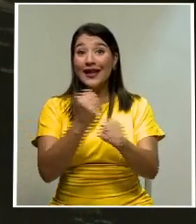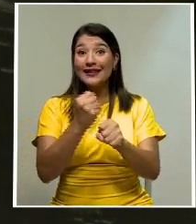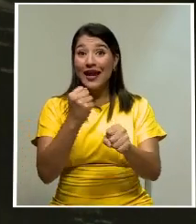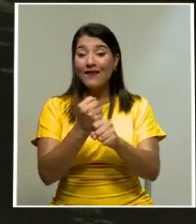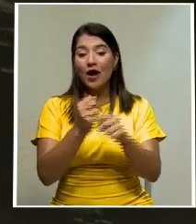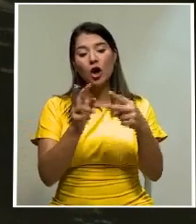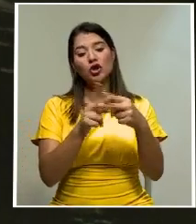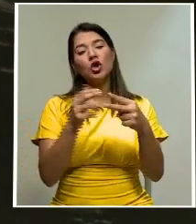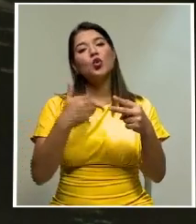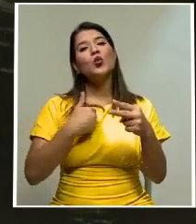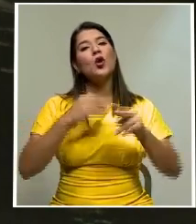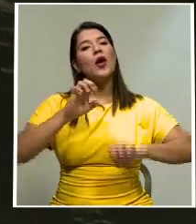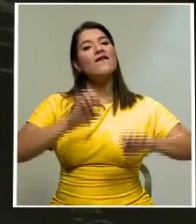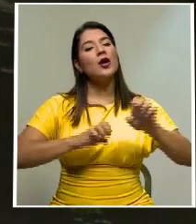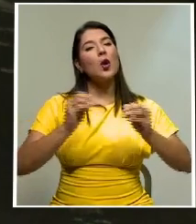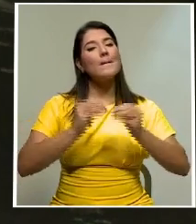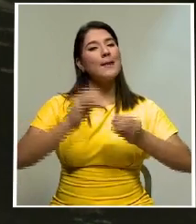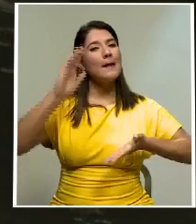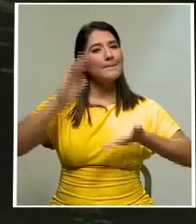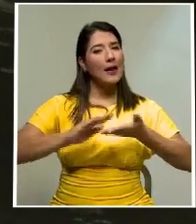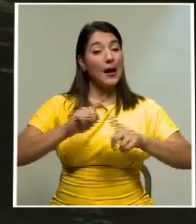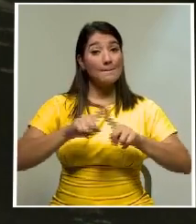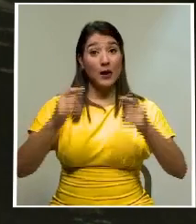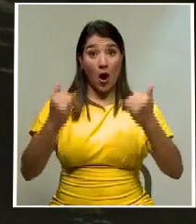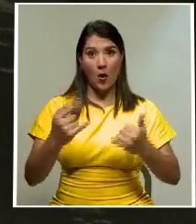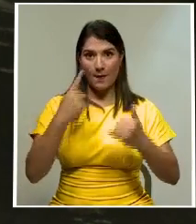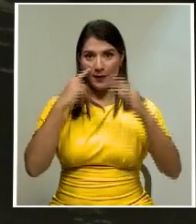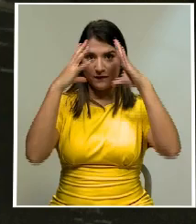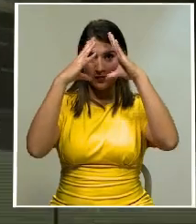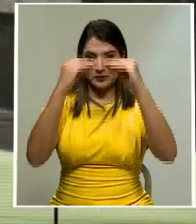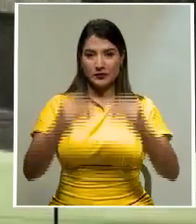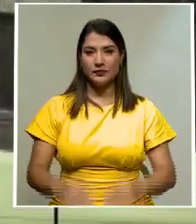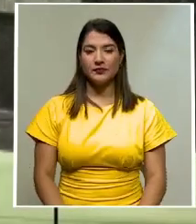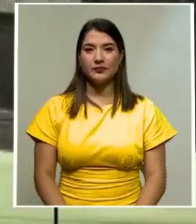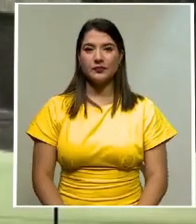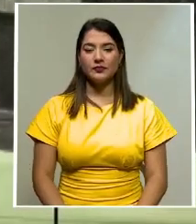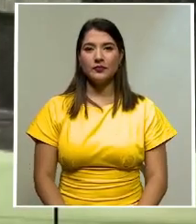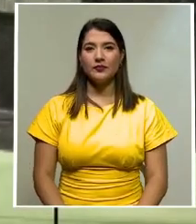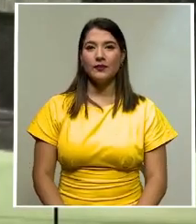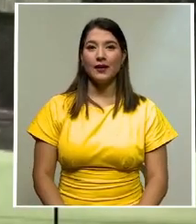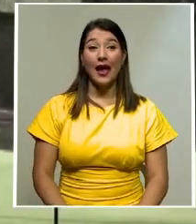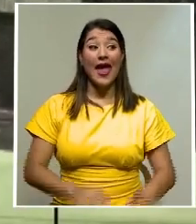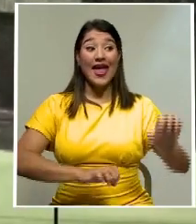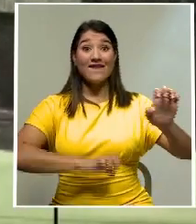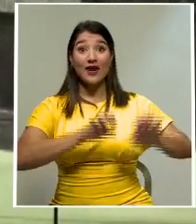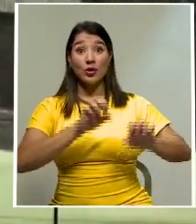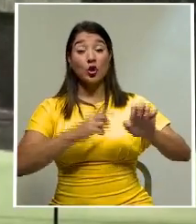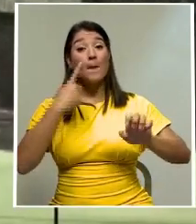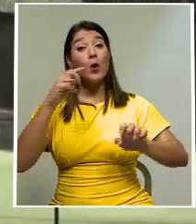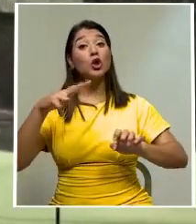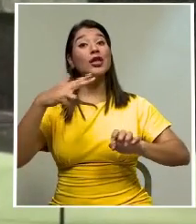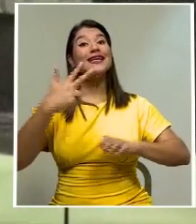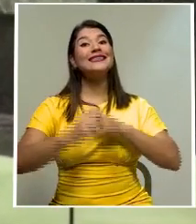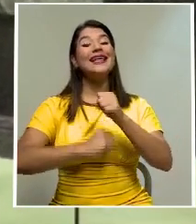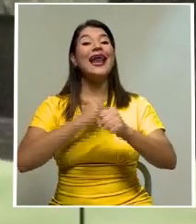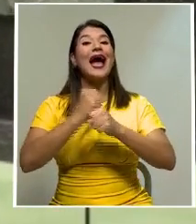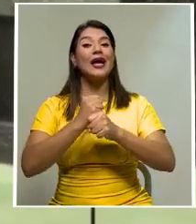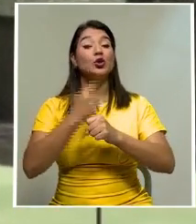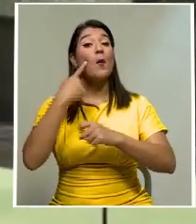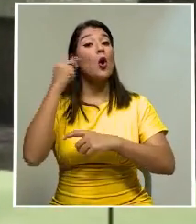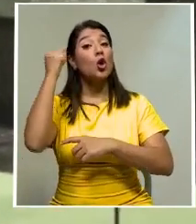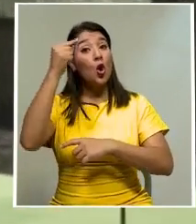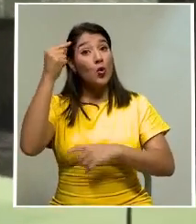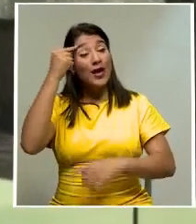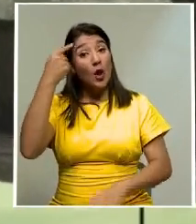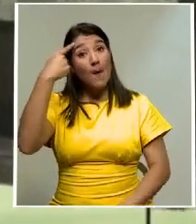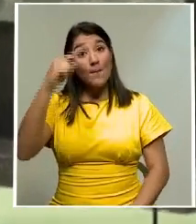baja. Pero veamos la siguiente nota que hemos preparado. La duración del tercer año del gobierno de Carlos Alvarado cayó en